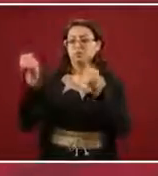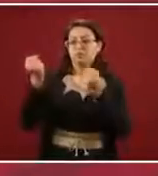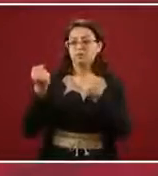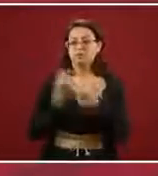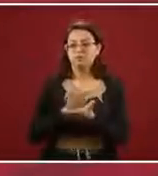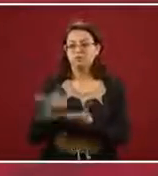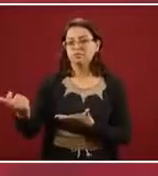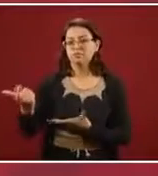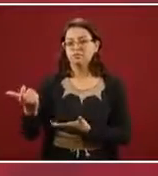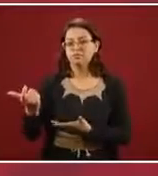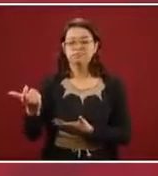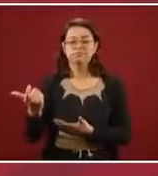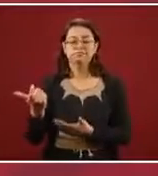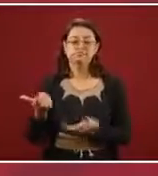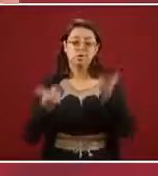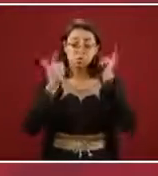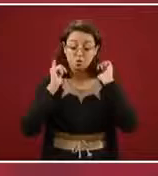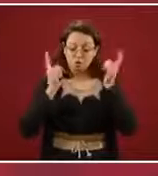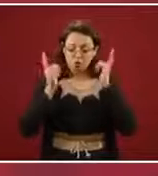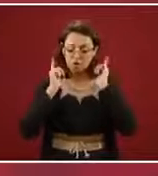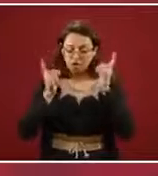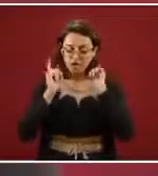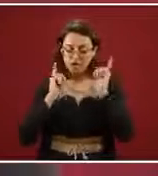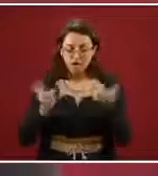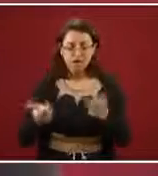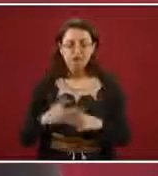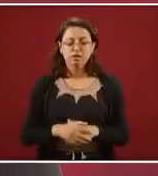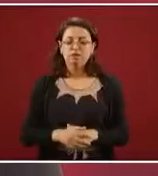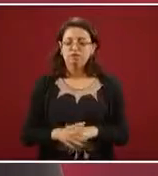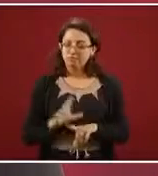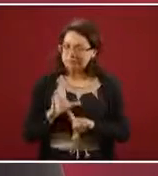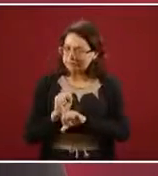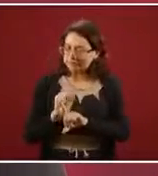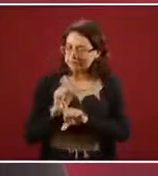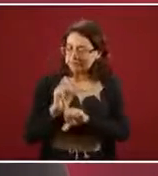¿no? Pudiéramos lograr eso.